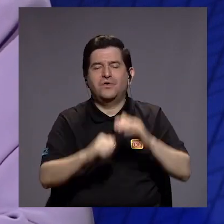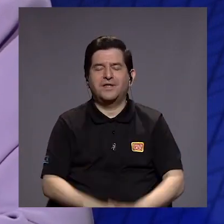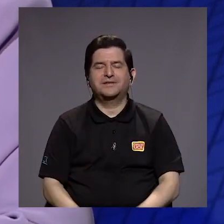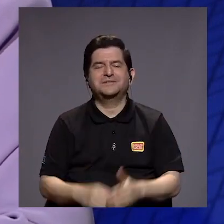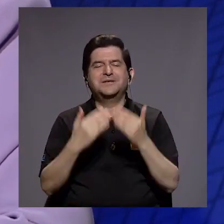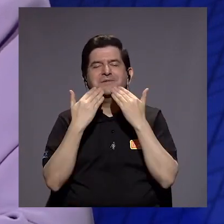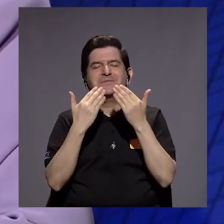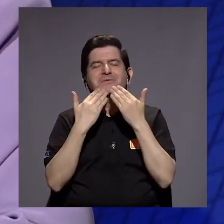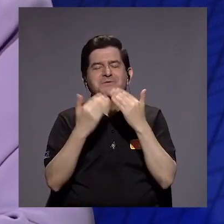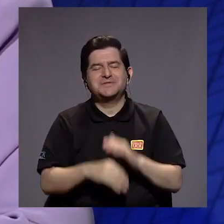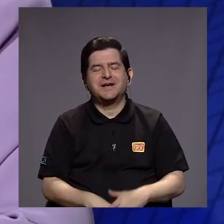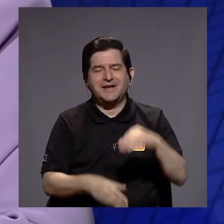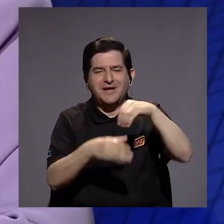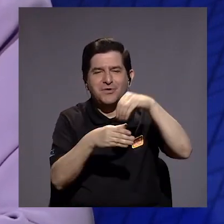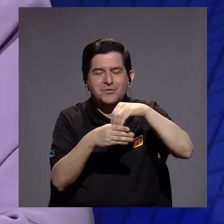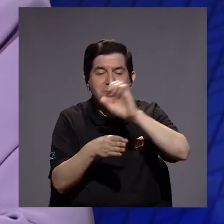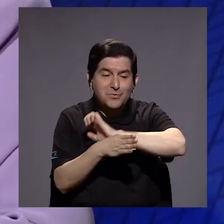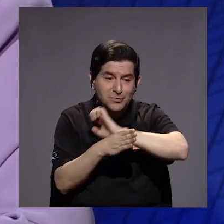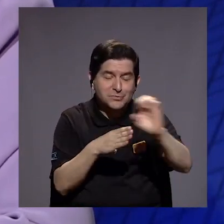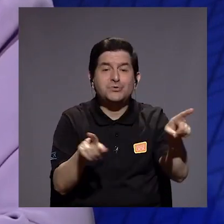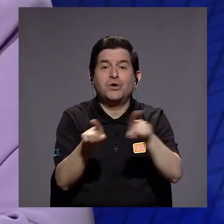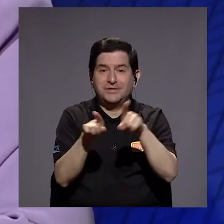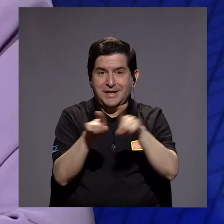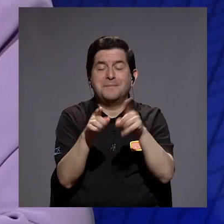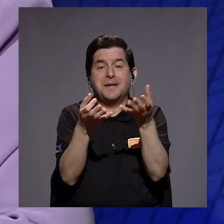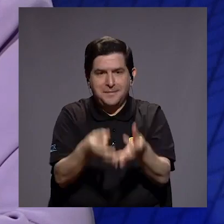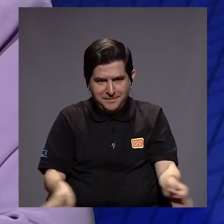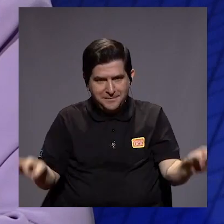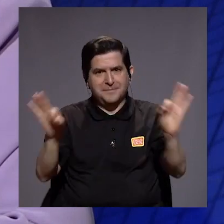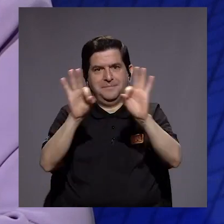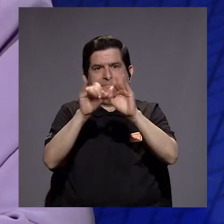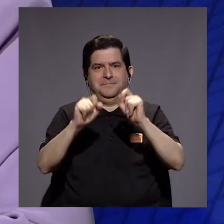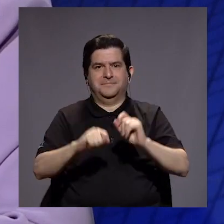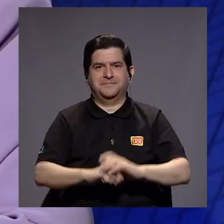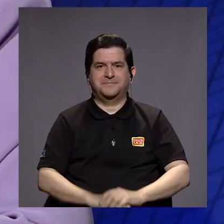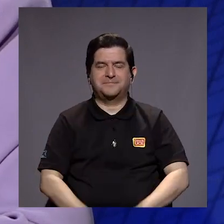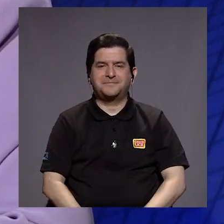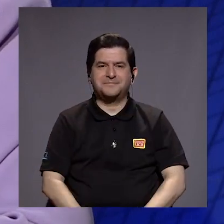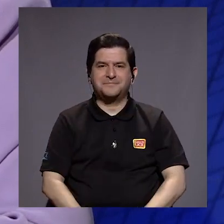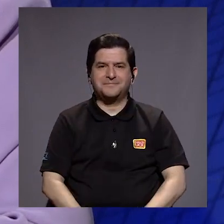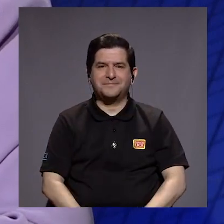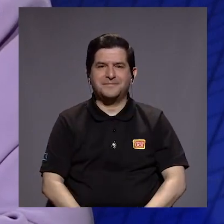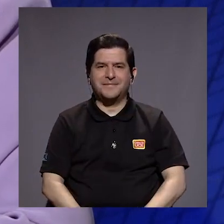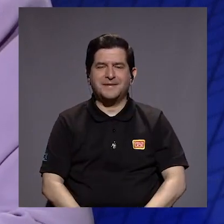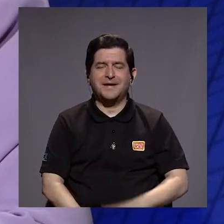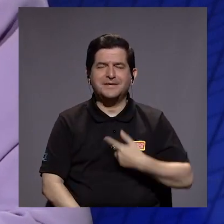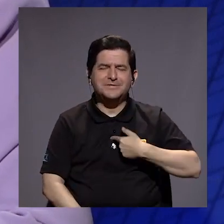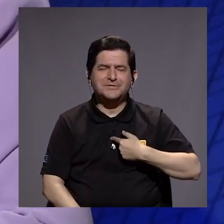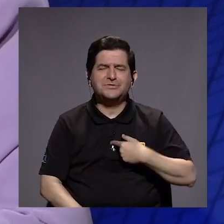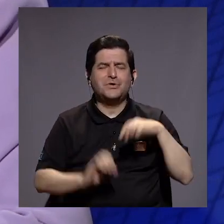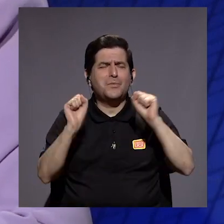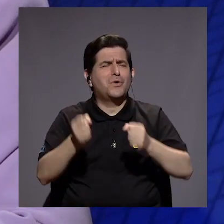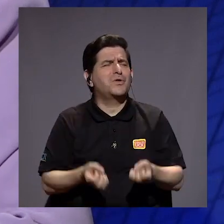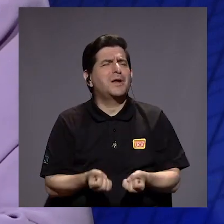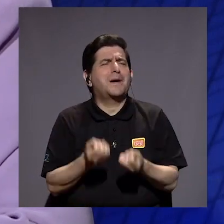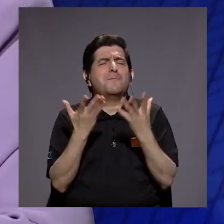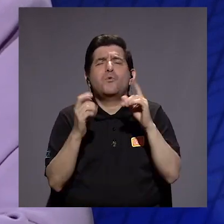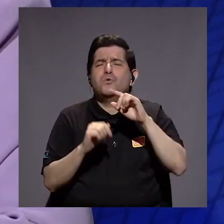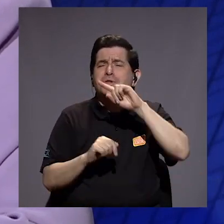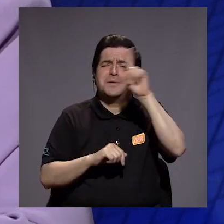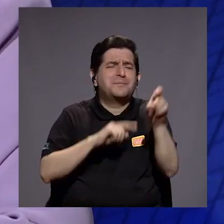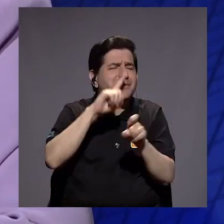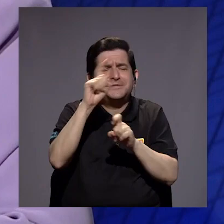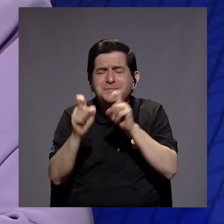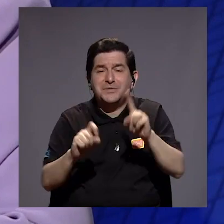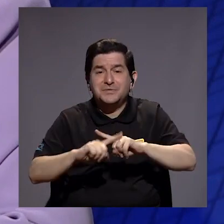poblaciones. Gracias por su aporte ético también, porque es fundamental. Podría preguntarle muchísimas